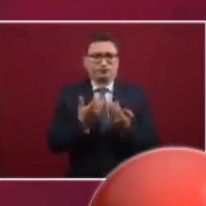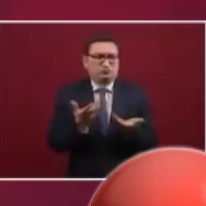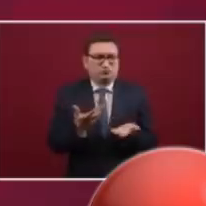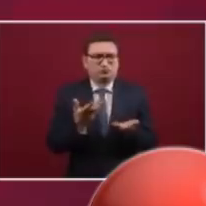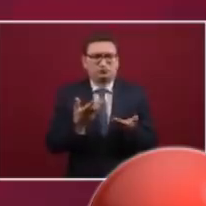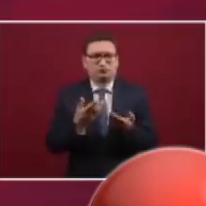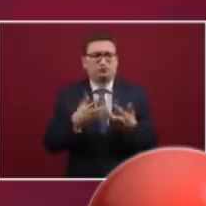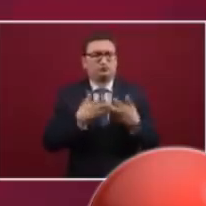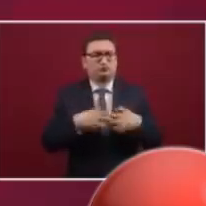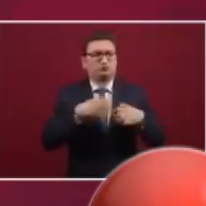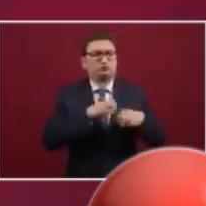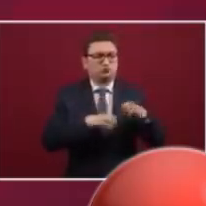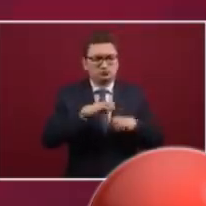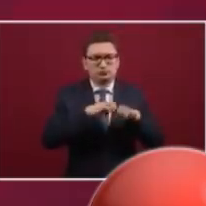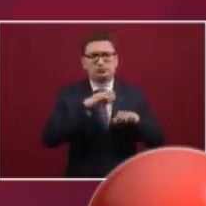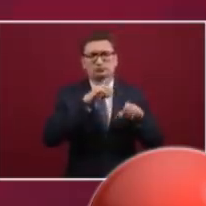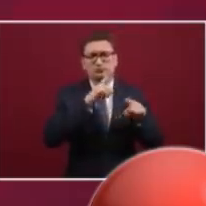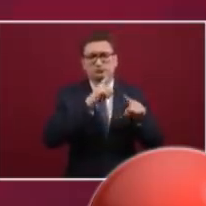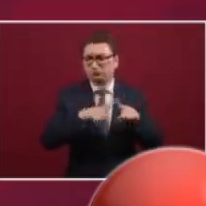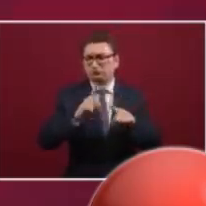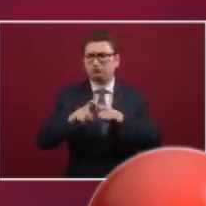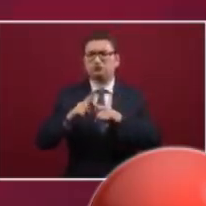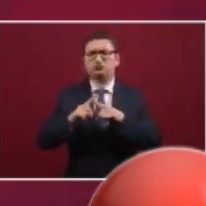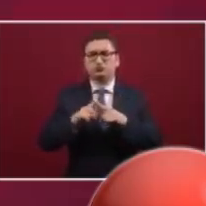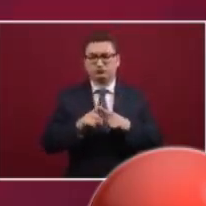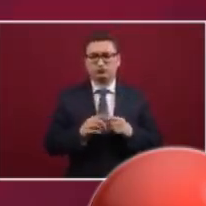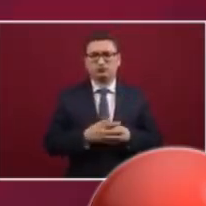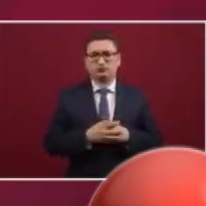son empresas,